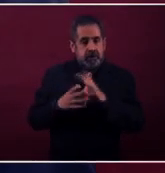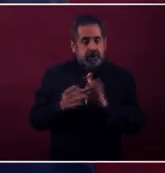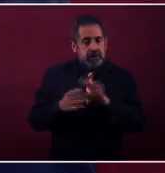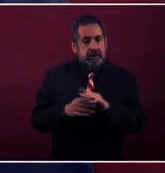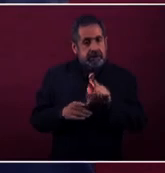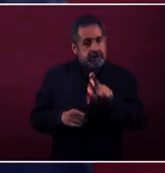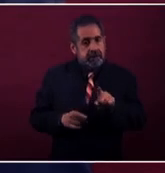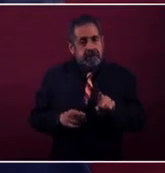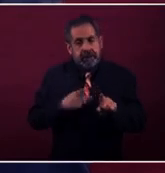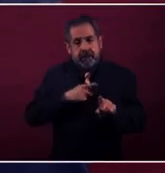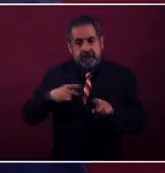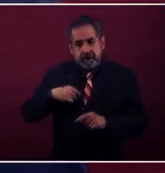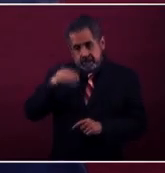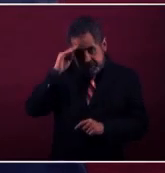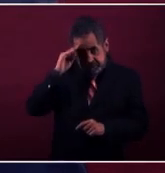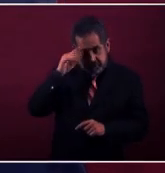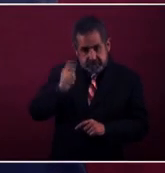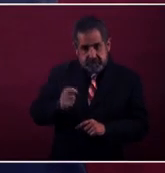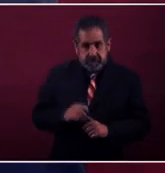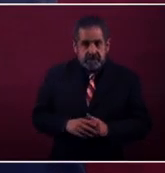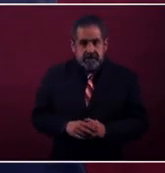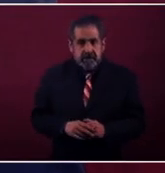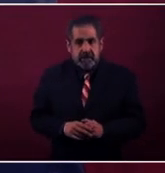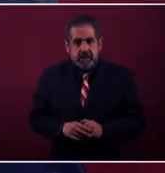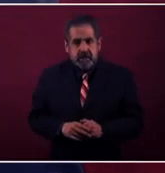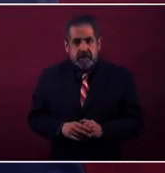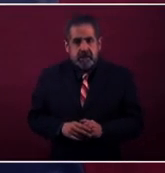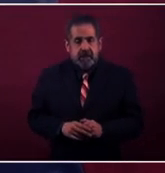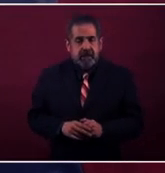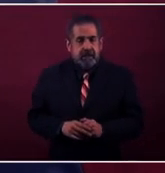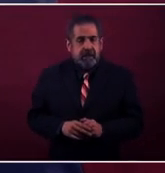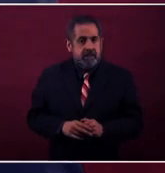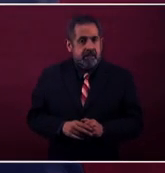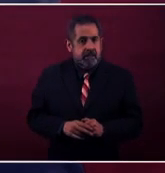que tenemos que ir